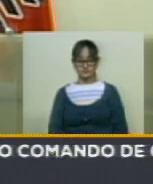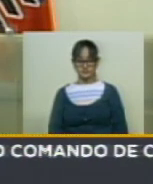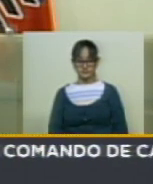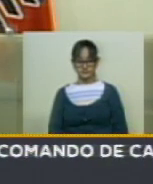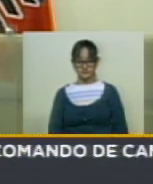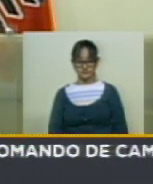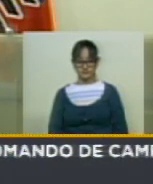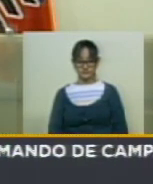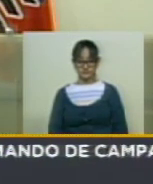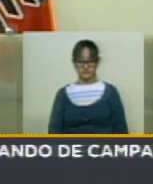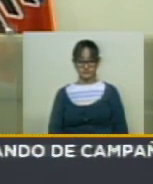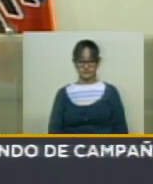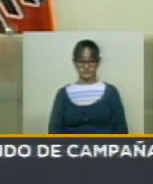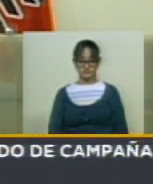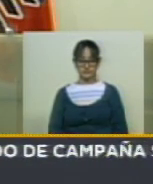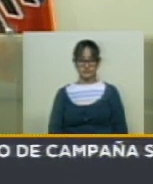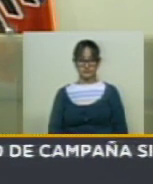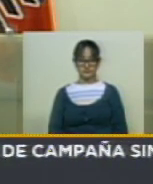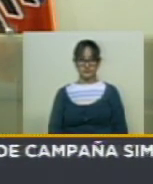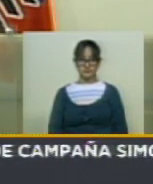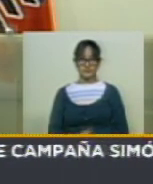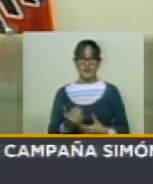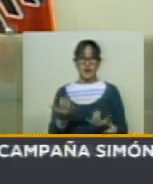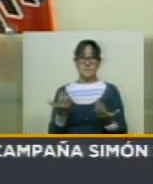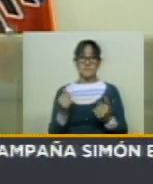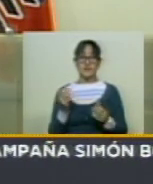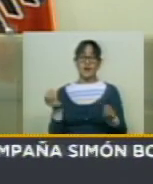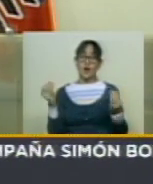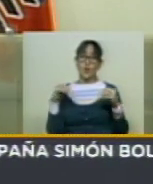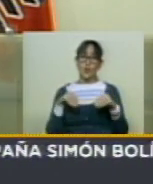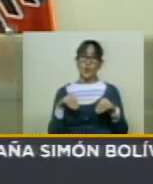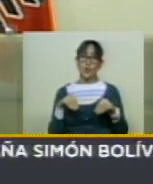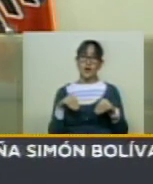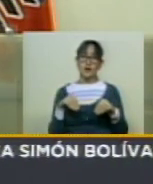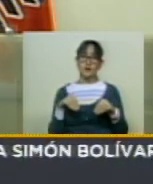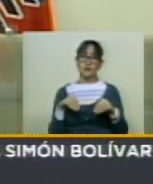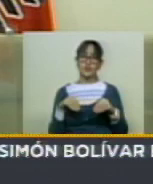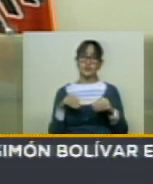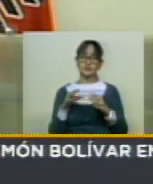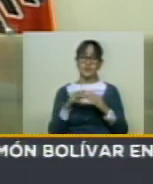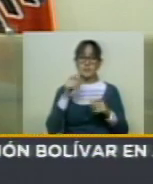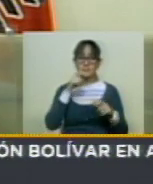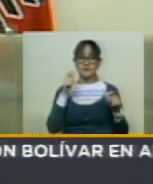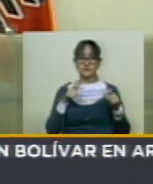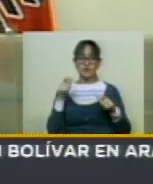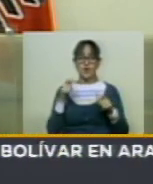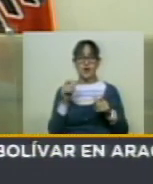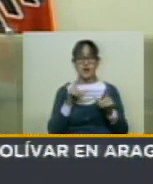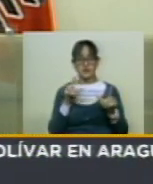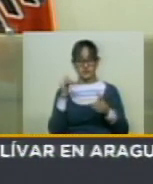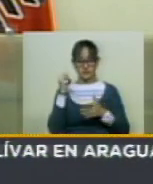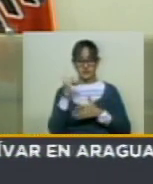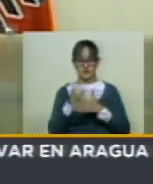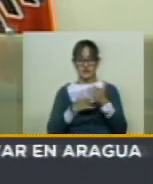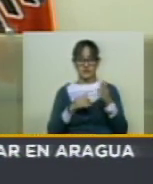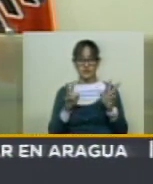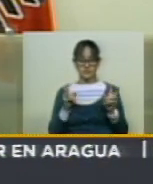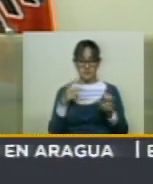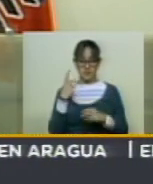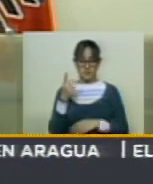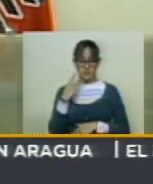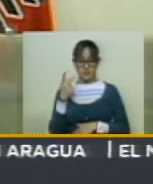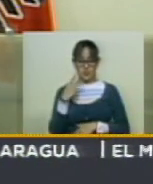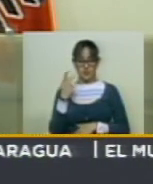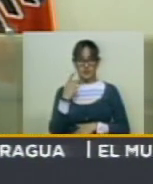También nos piden en este acuerdo que los candidatos debidamente inscritos y los factores políticos que